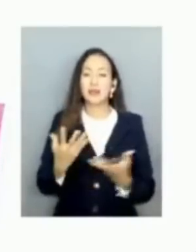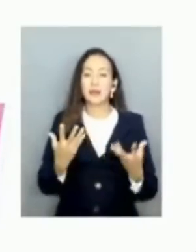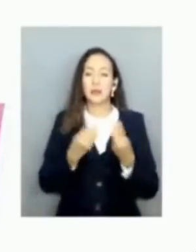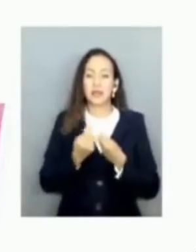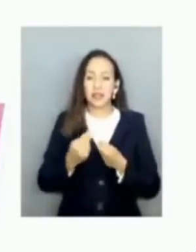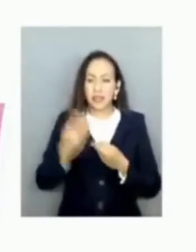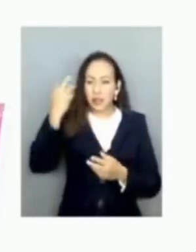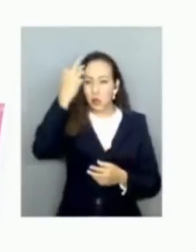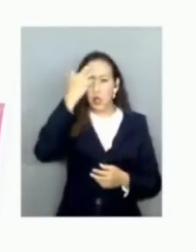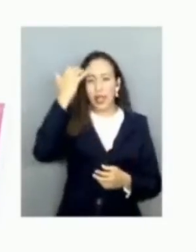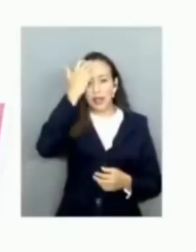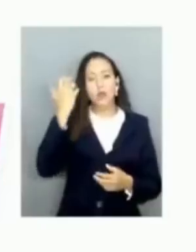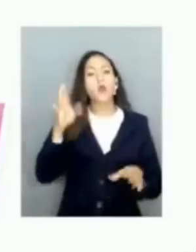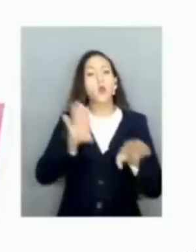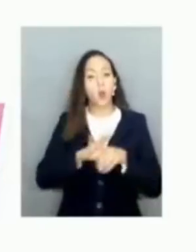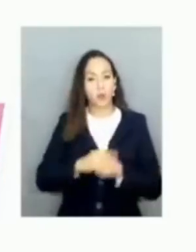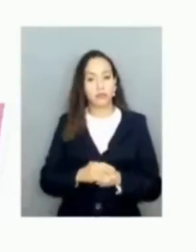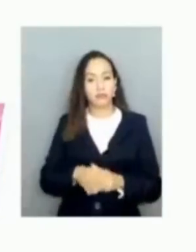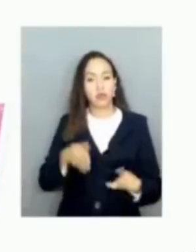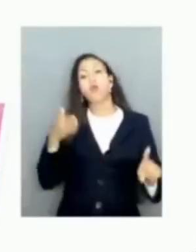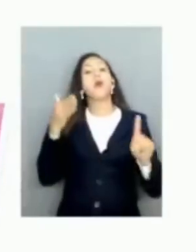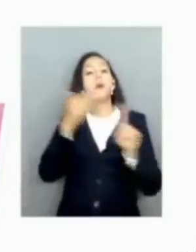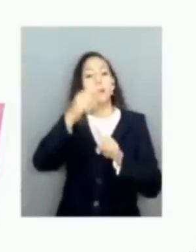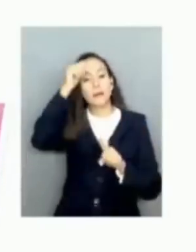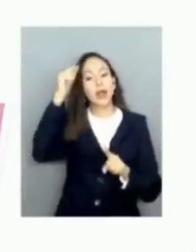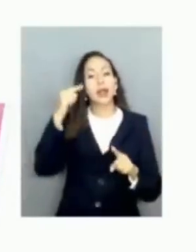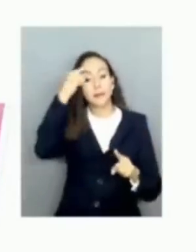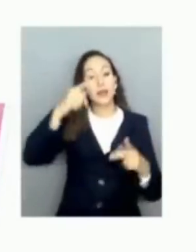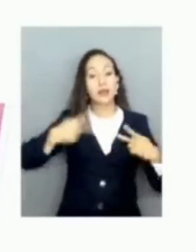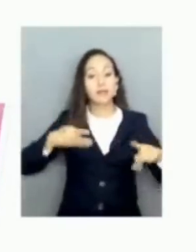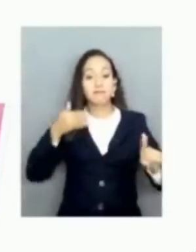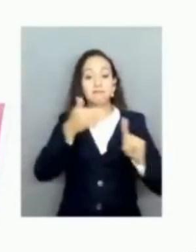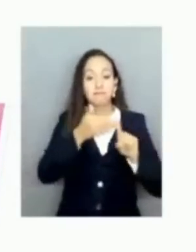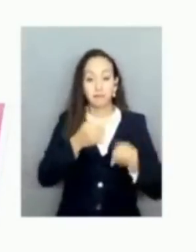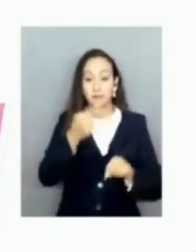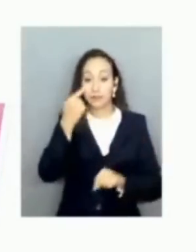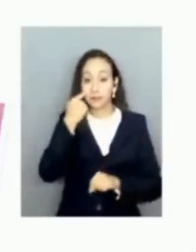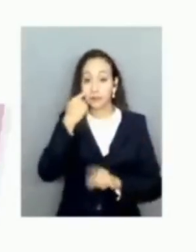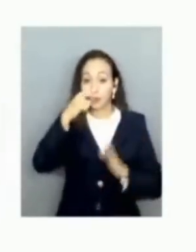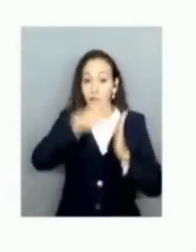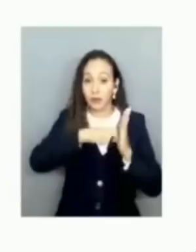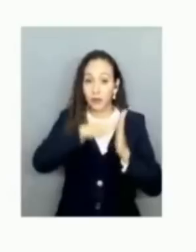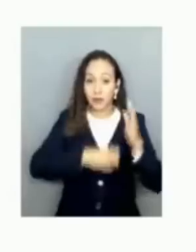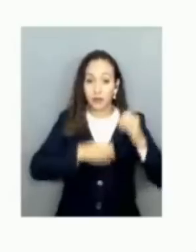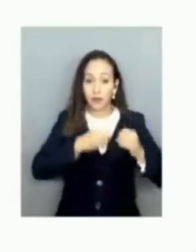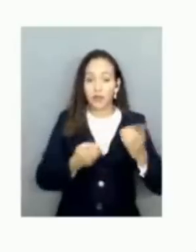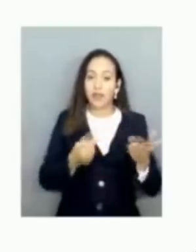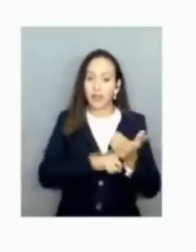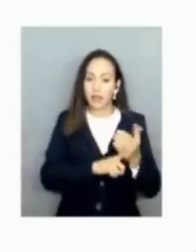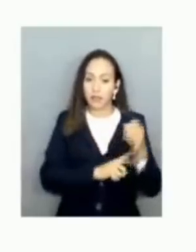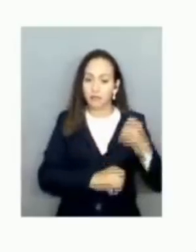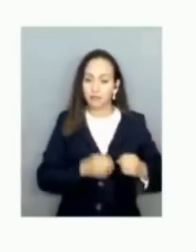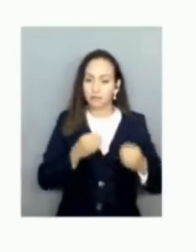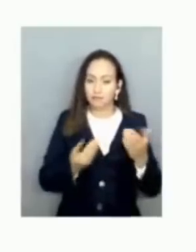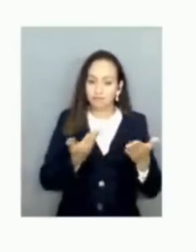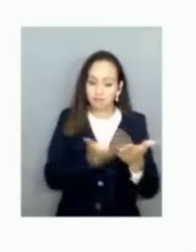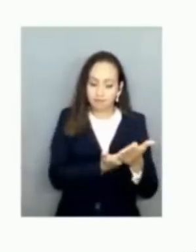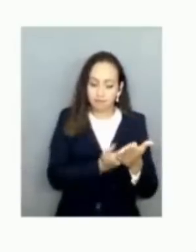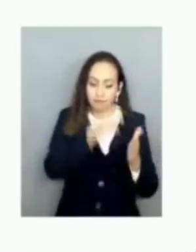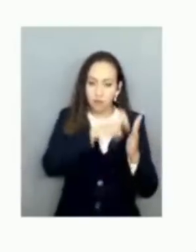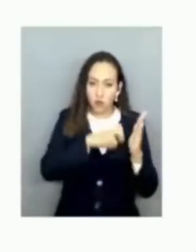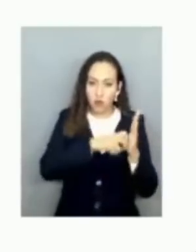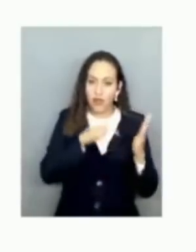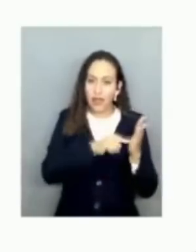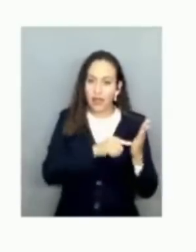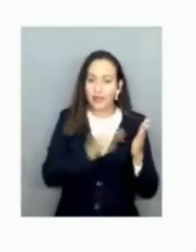le metía impugnaciones por las decisiones del Poder Judicial al soltar a delincuentes, amparar a